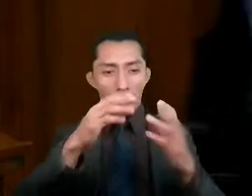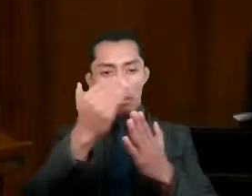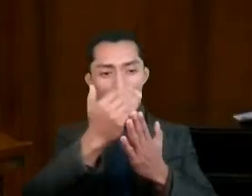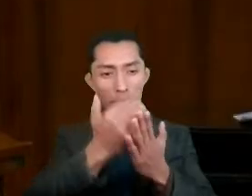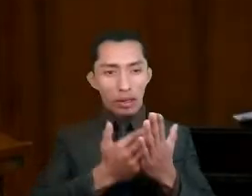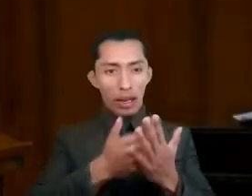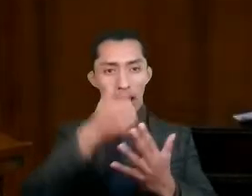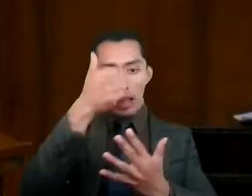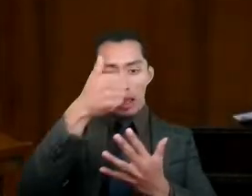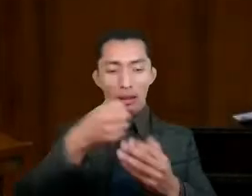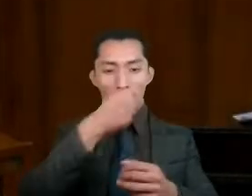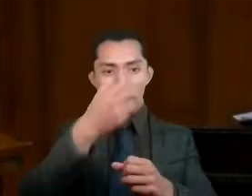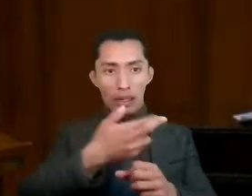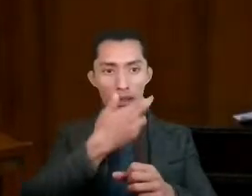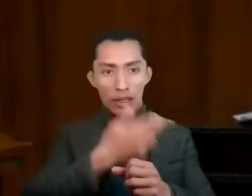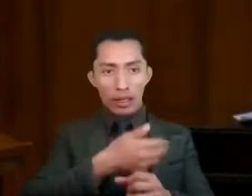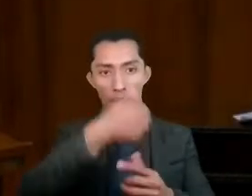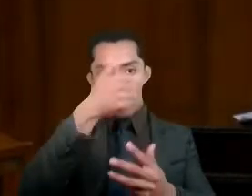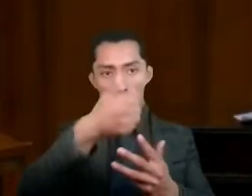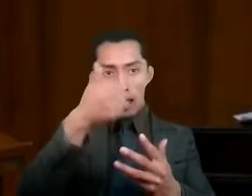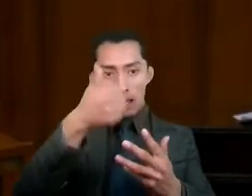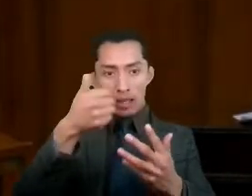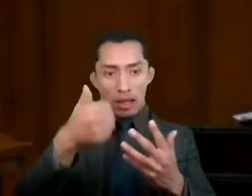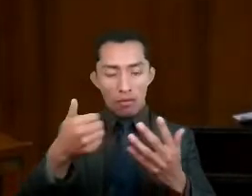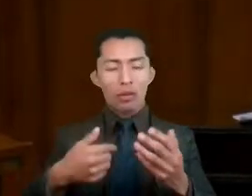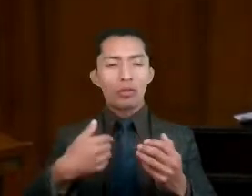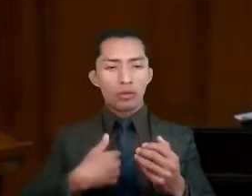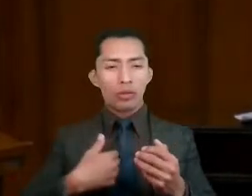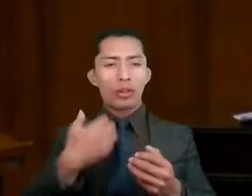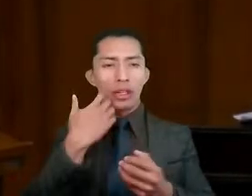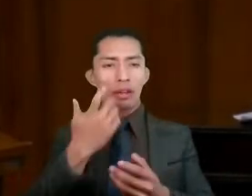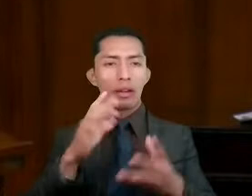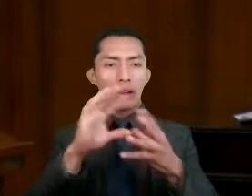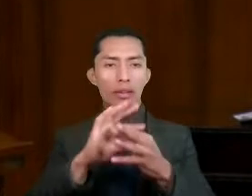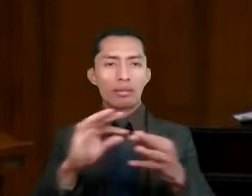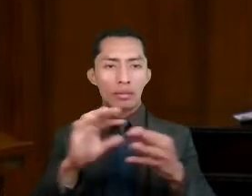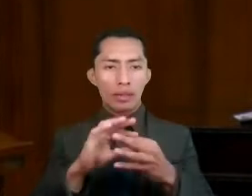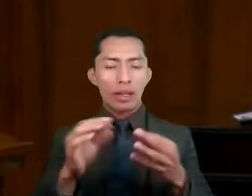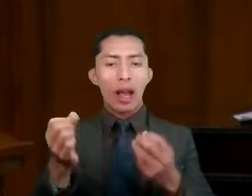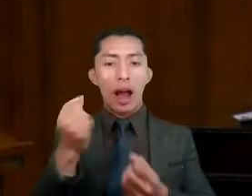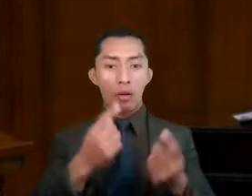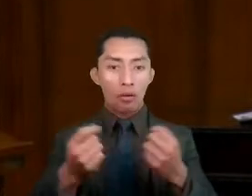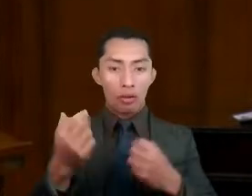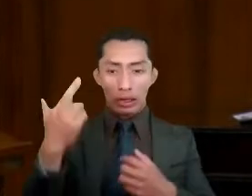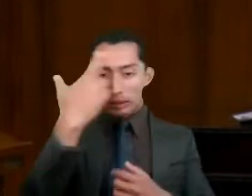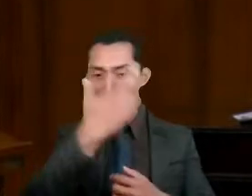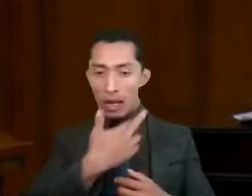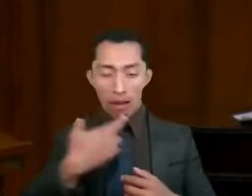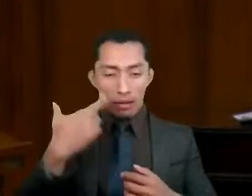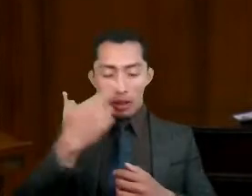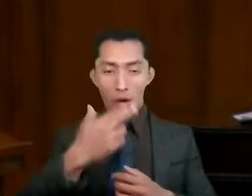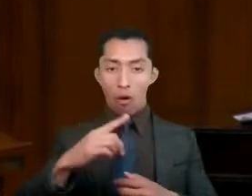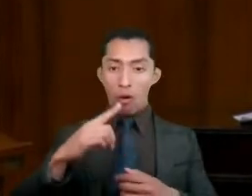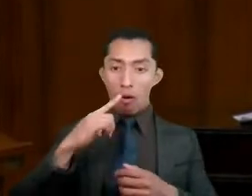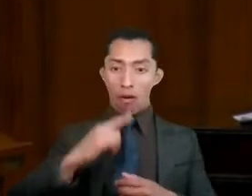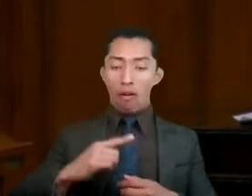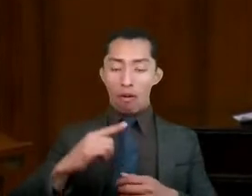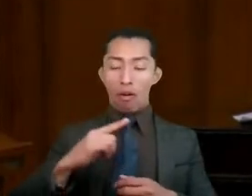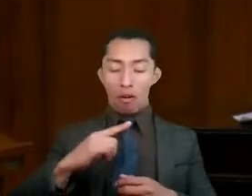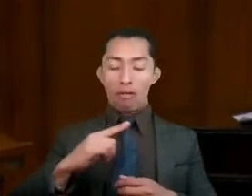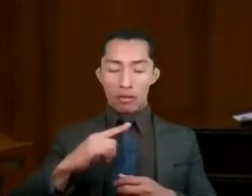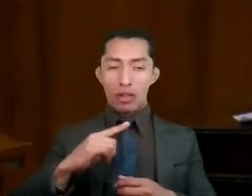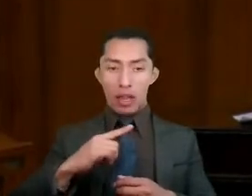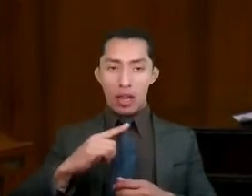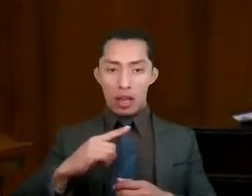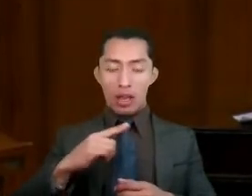diferentes secretarías. Y quiero comentarles que en los casos de auditoría, este gobierno, particularmente